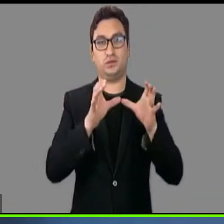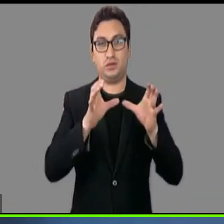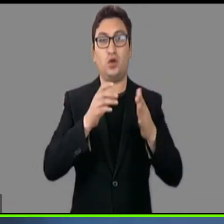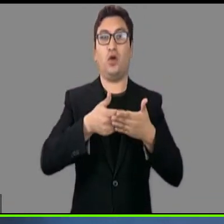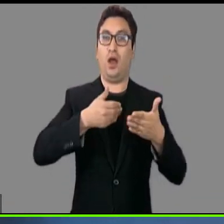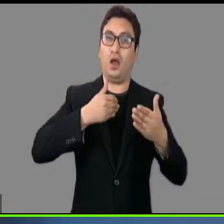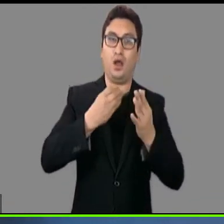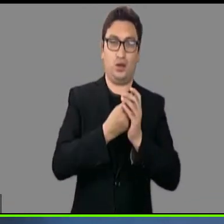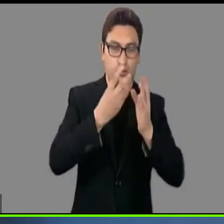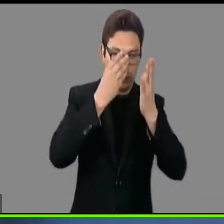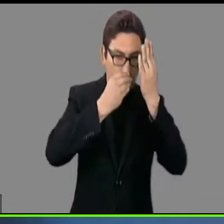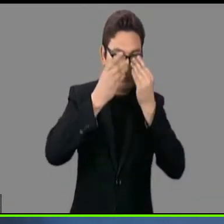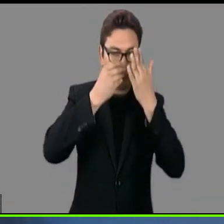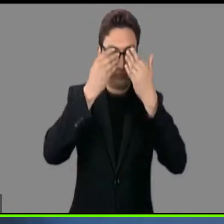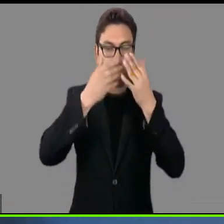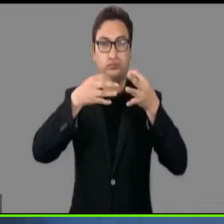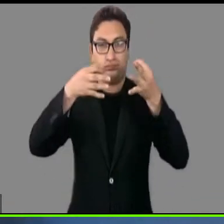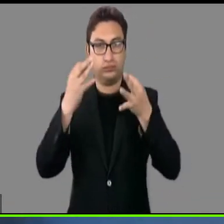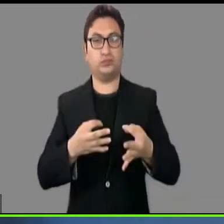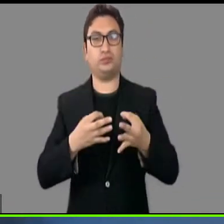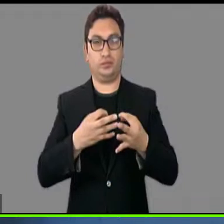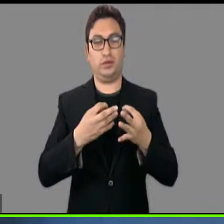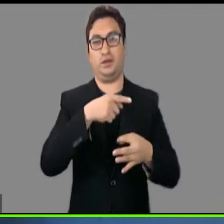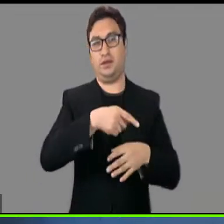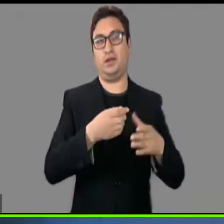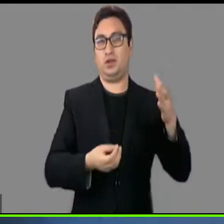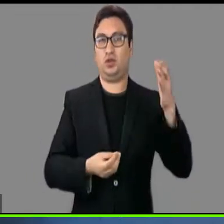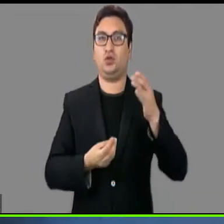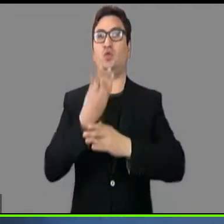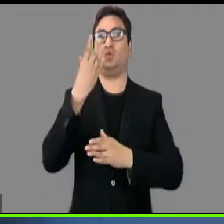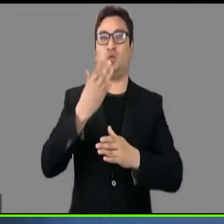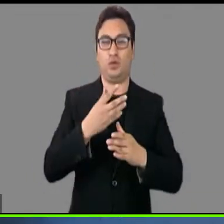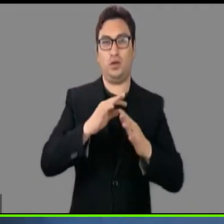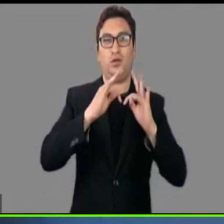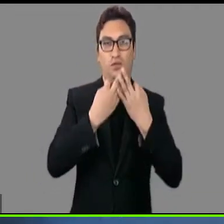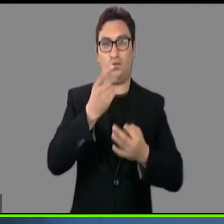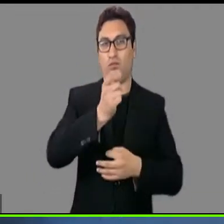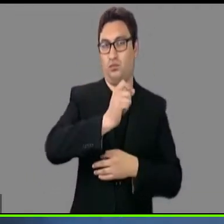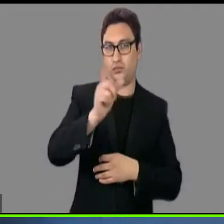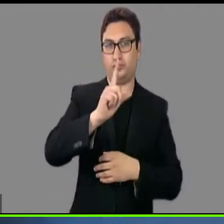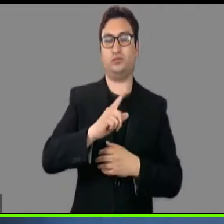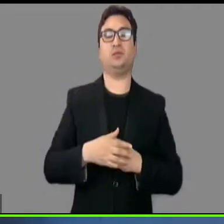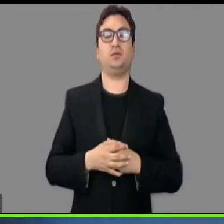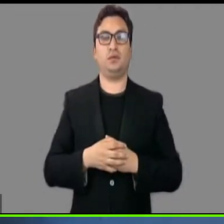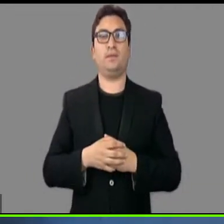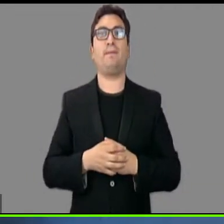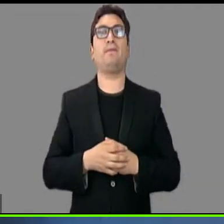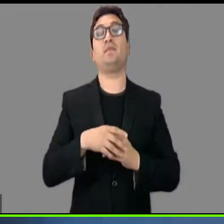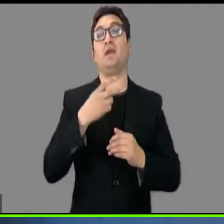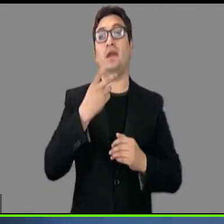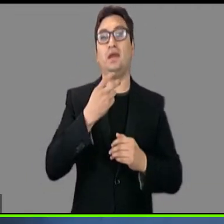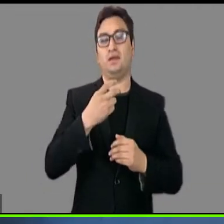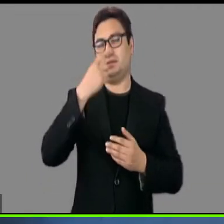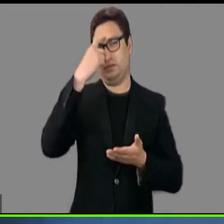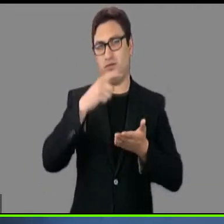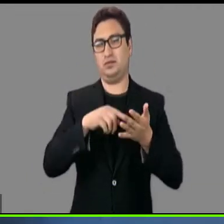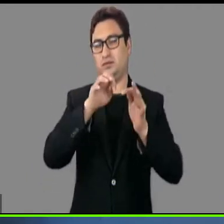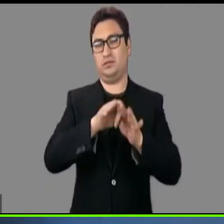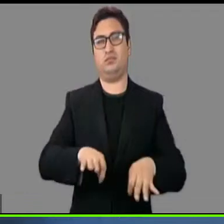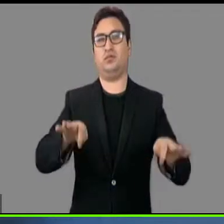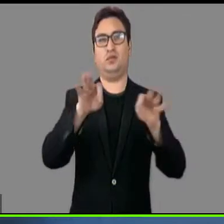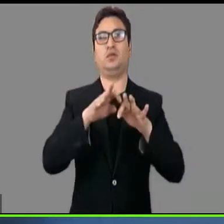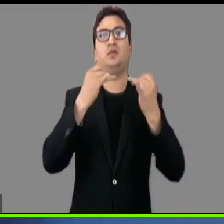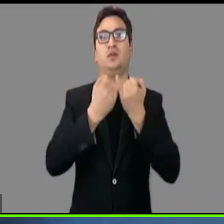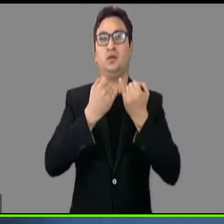capacitarse en esta nueva profesión, me parece. Por otro lado, sí es bien importante y creo que tiene que ver más con unas